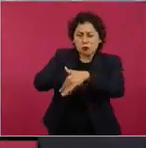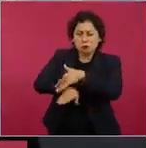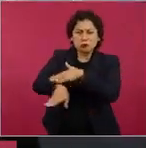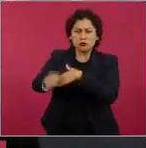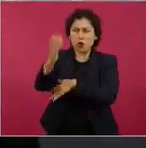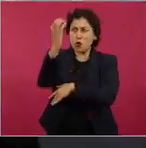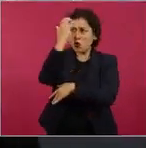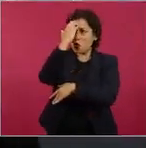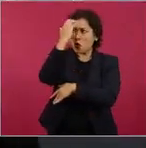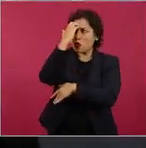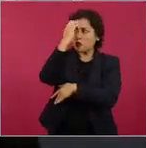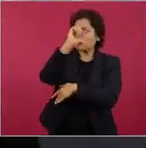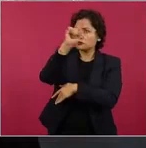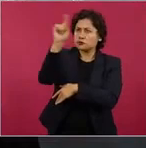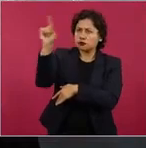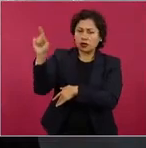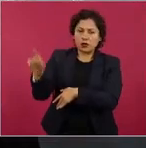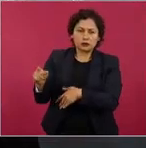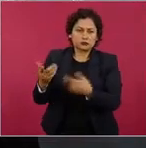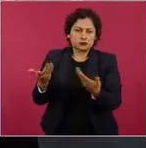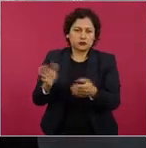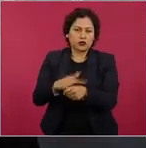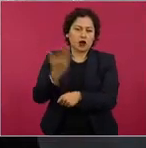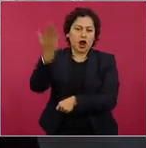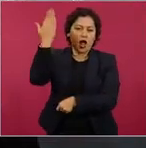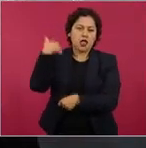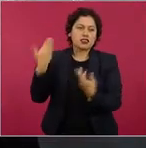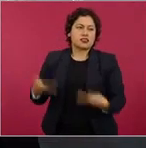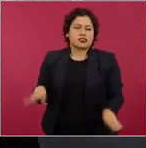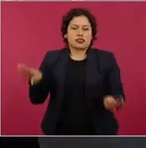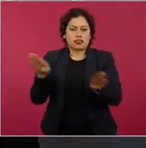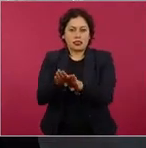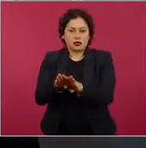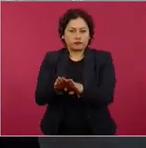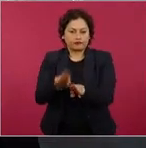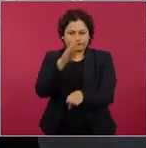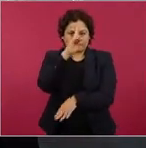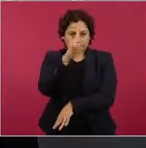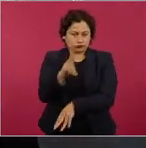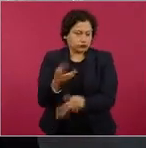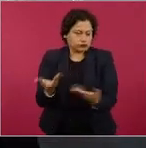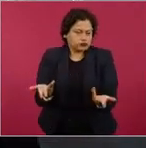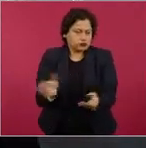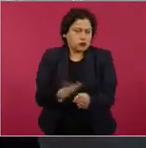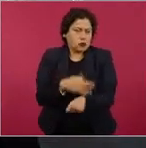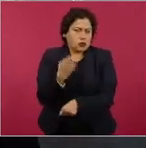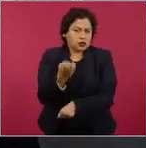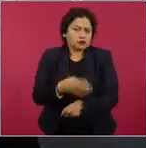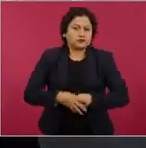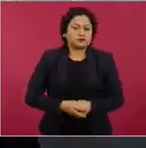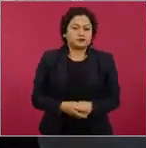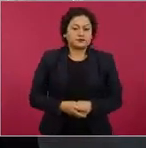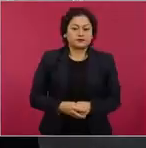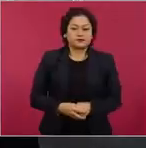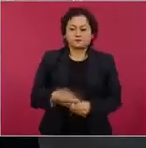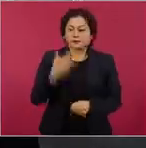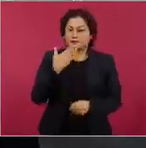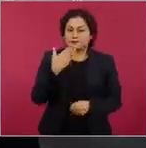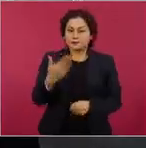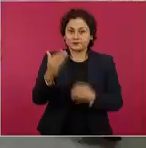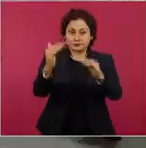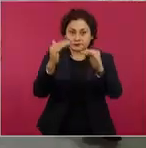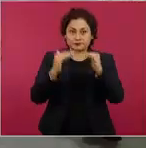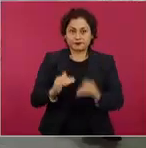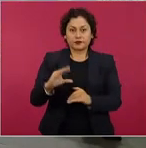estaban completamente cerrados. Eso es todo. Muy bien.